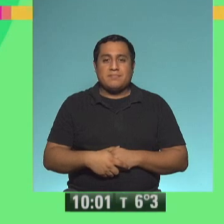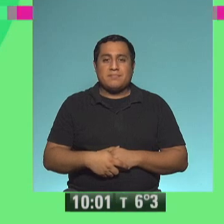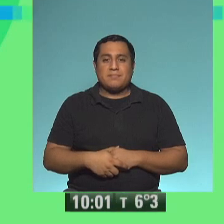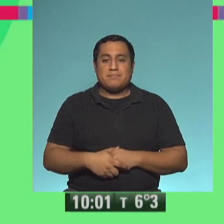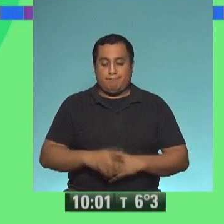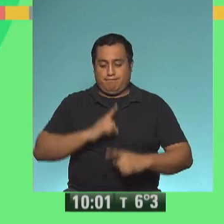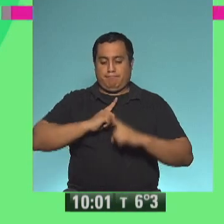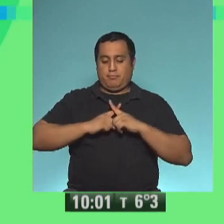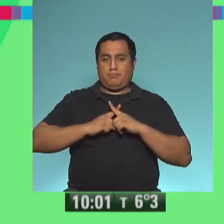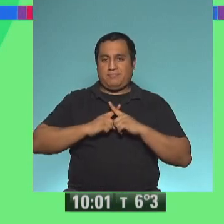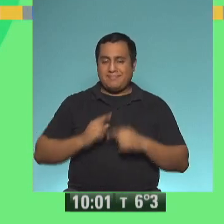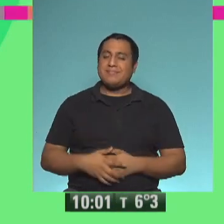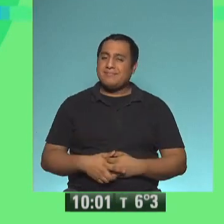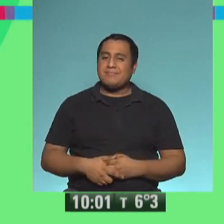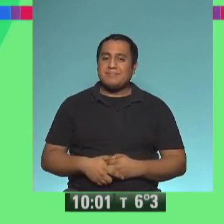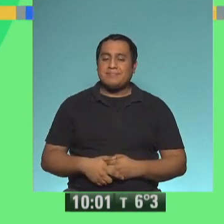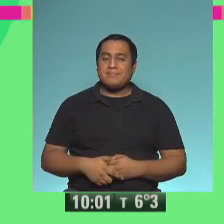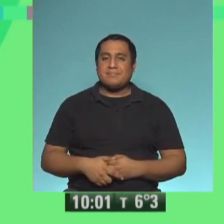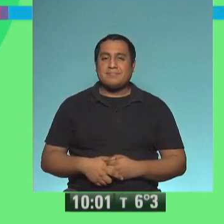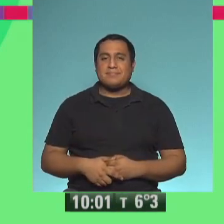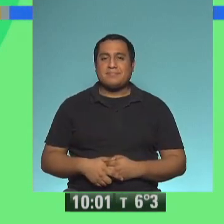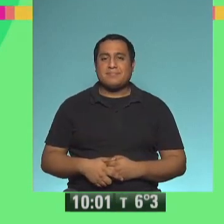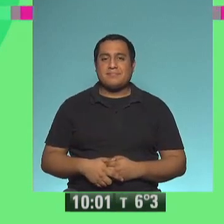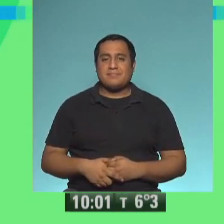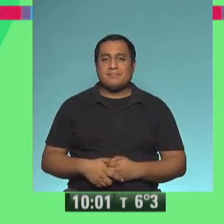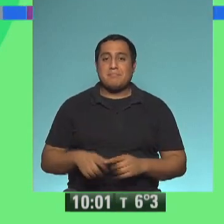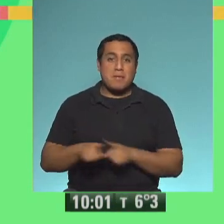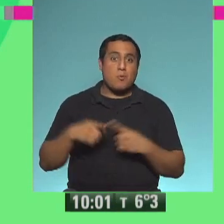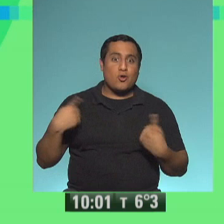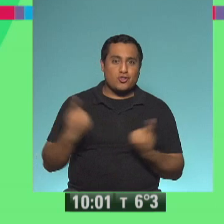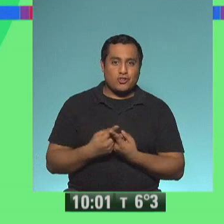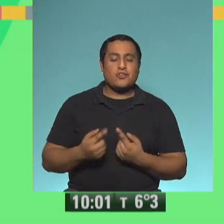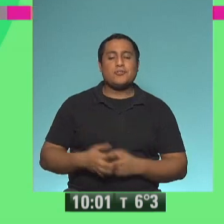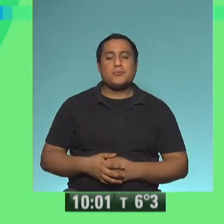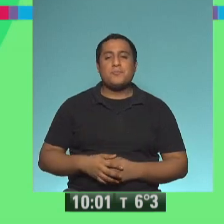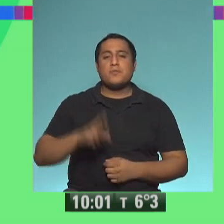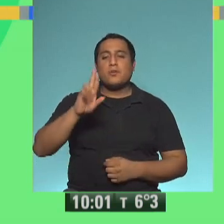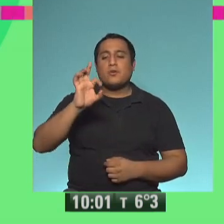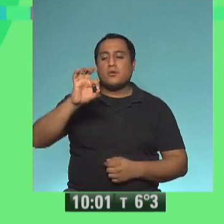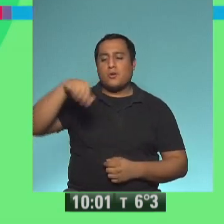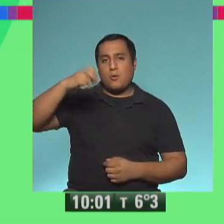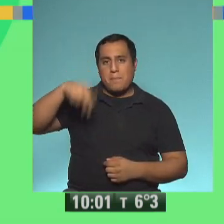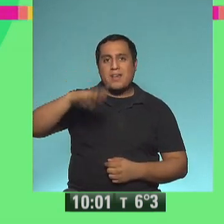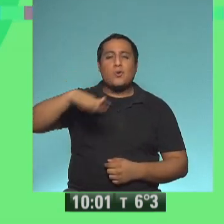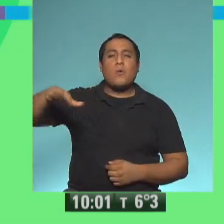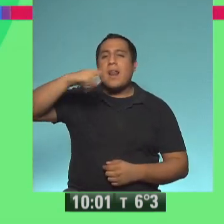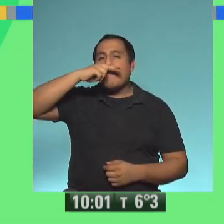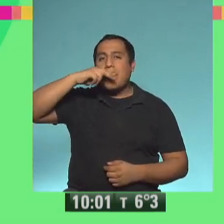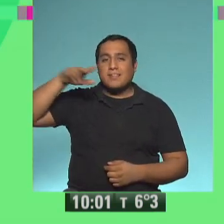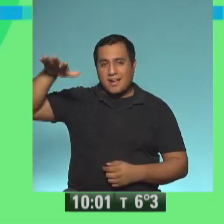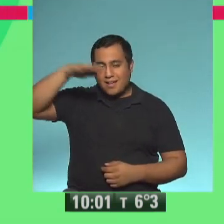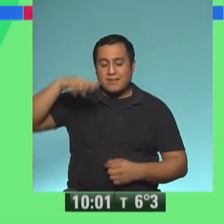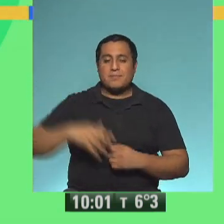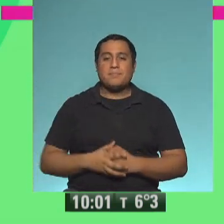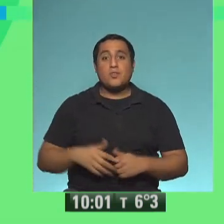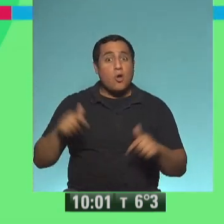que se cruzaban también, ¿eh? Sí. Por supuesto. Qué como bueno. Nosotros. Román de la Plata. Conmigo,